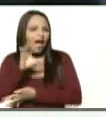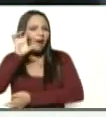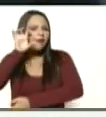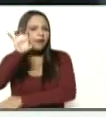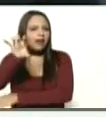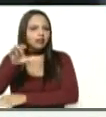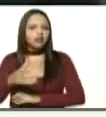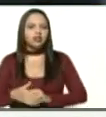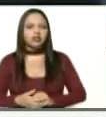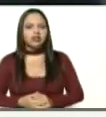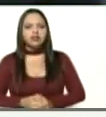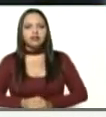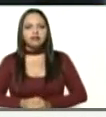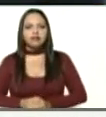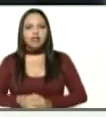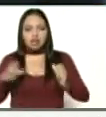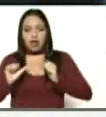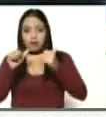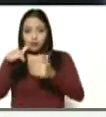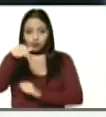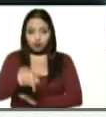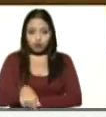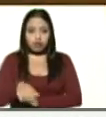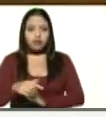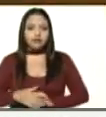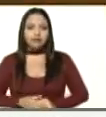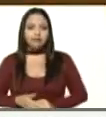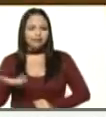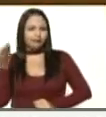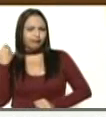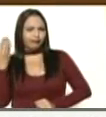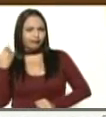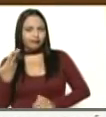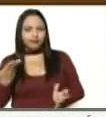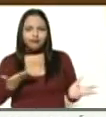patria. Comenzó aquí hace